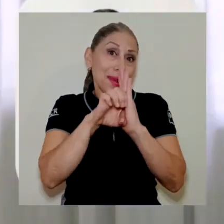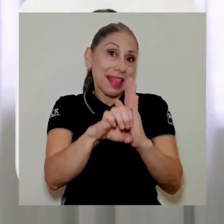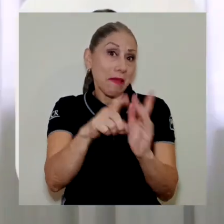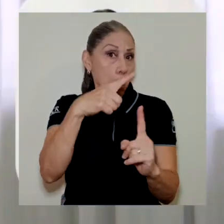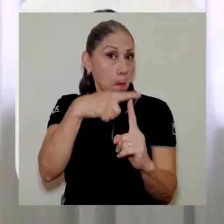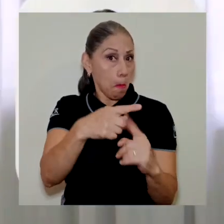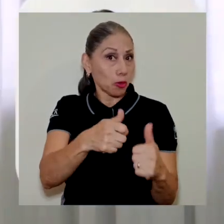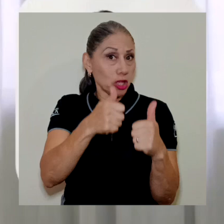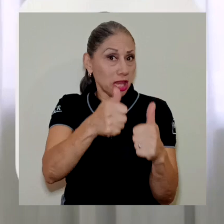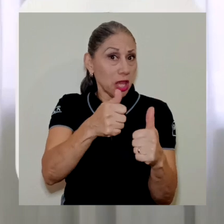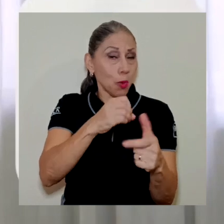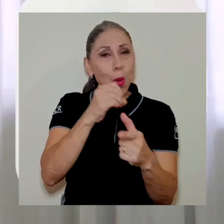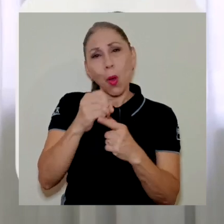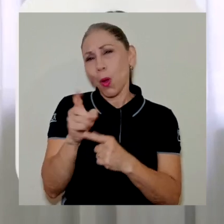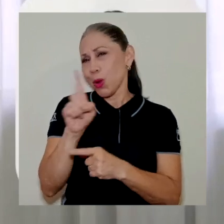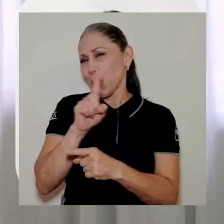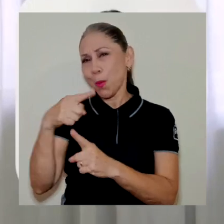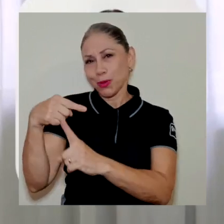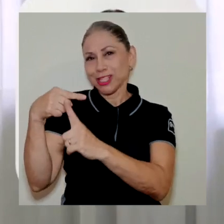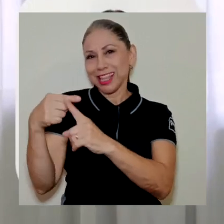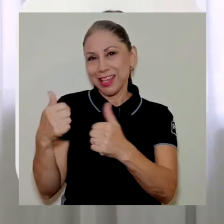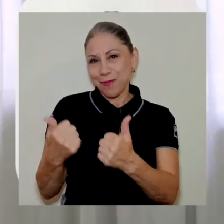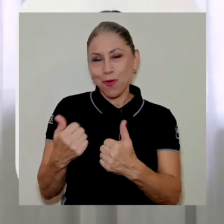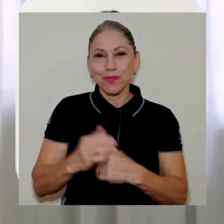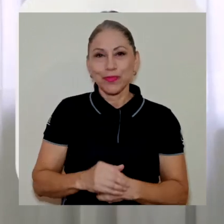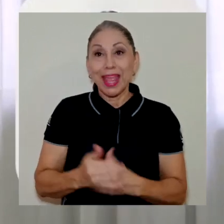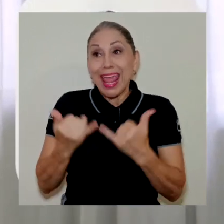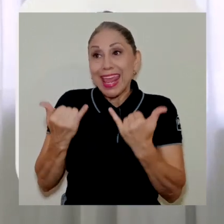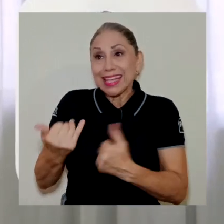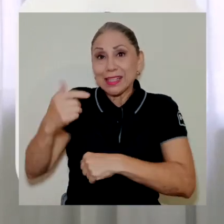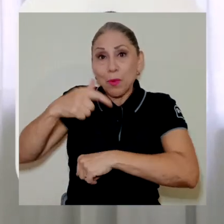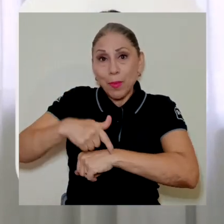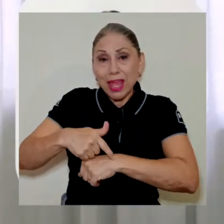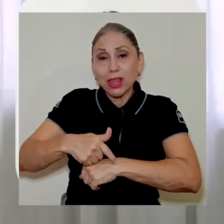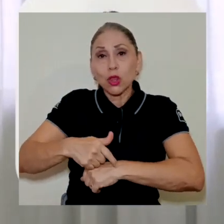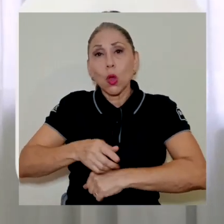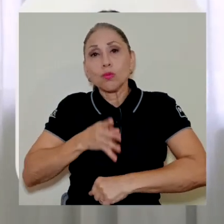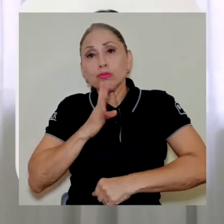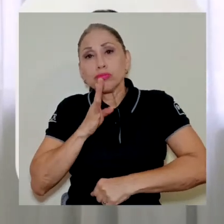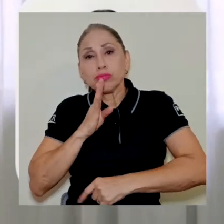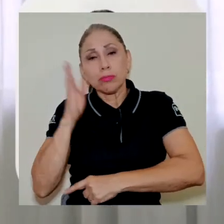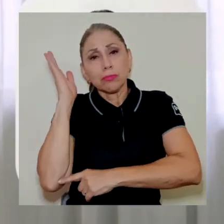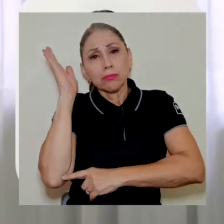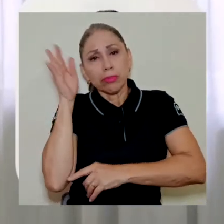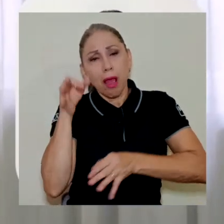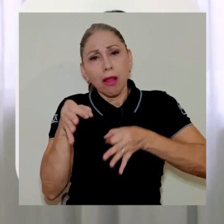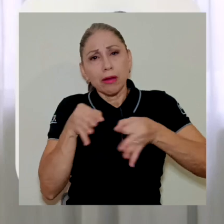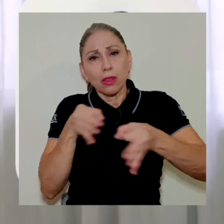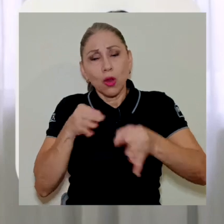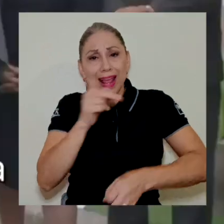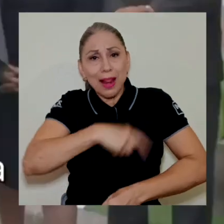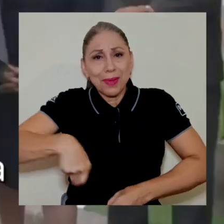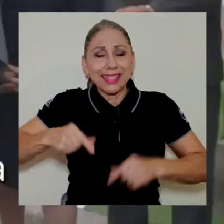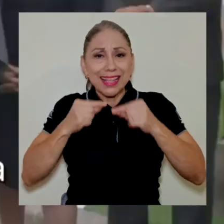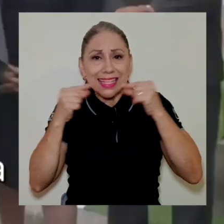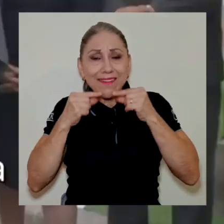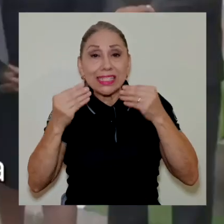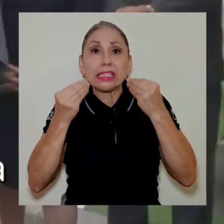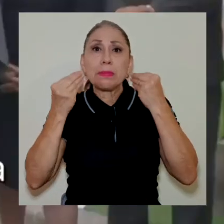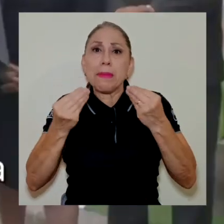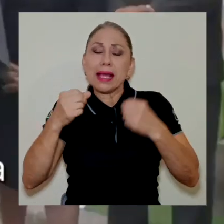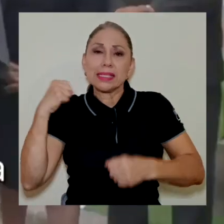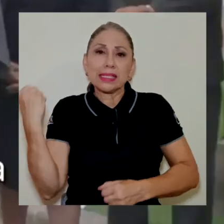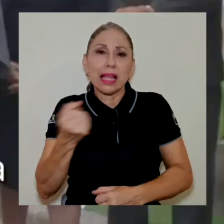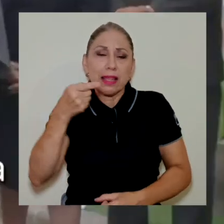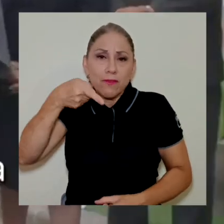no tan positivo, ¿verdad? En este caso, el discurso, ¿verdad?, y la retórica del presidente Chávez es bastante violenta. Y de hecho es